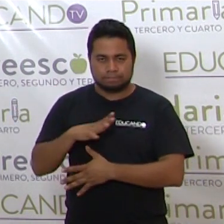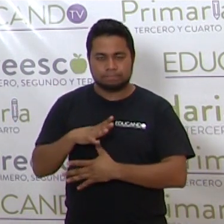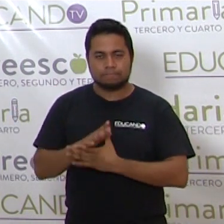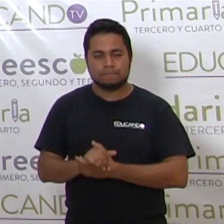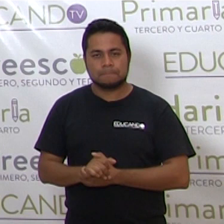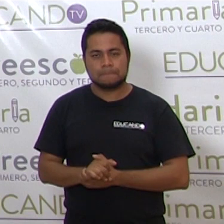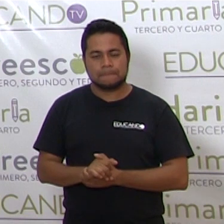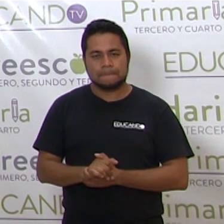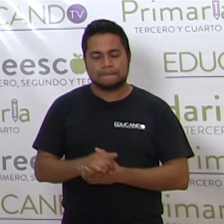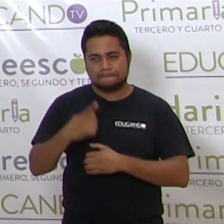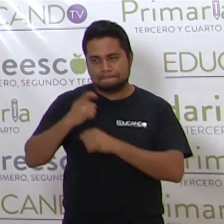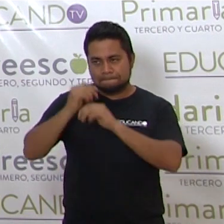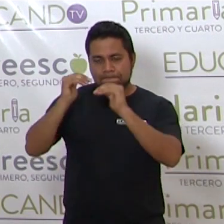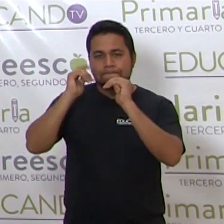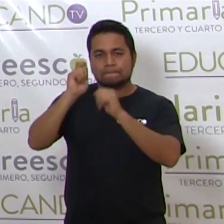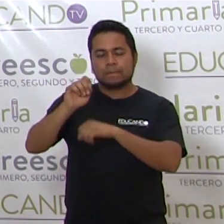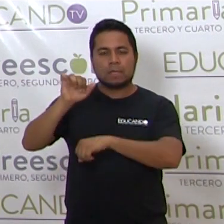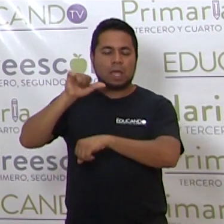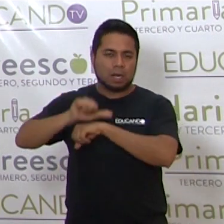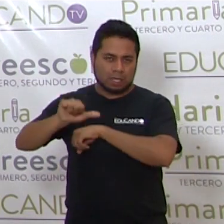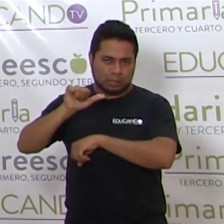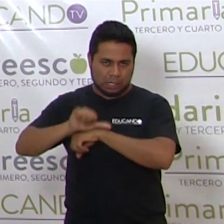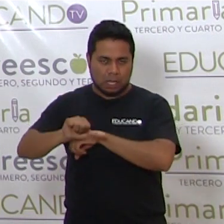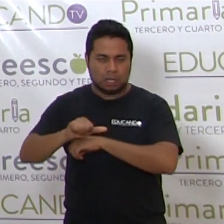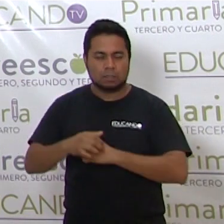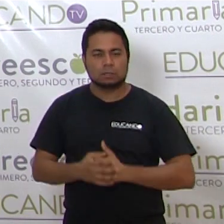y la primera es argentina